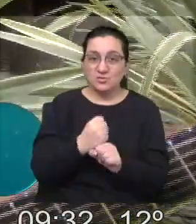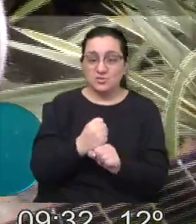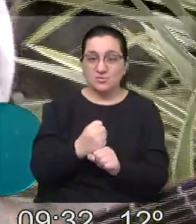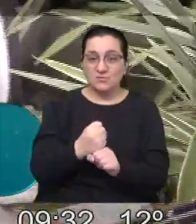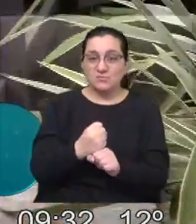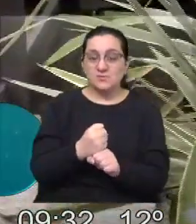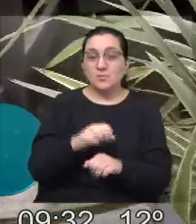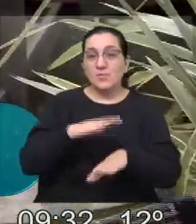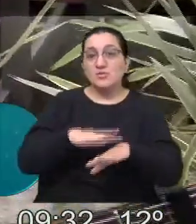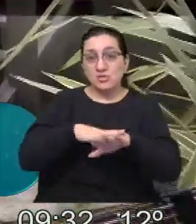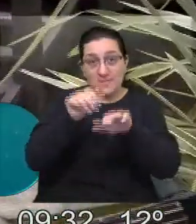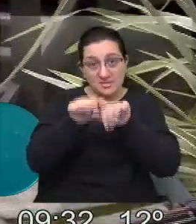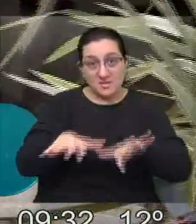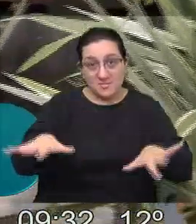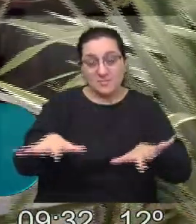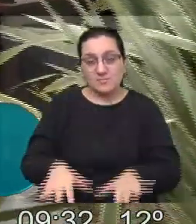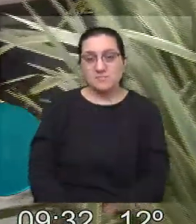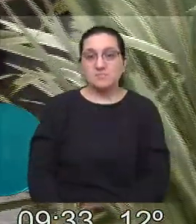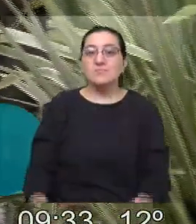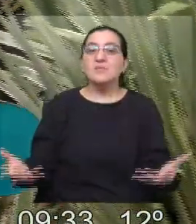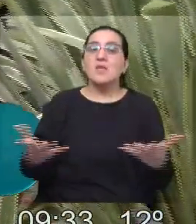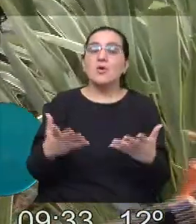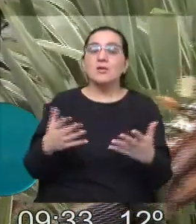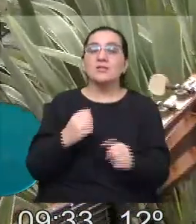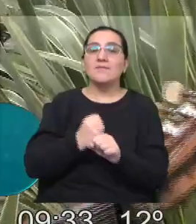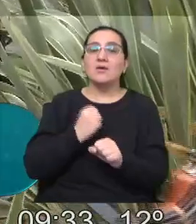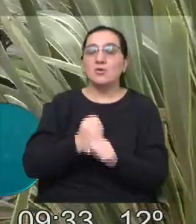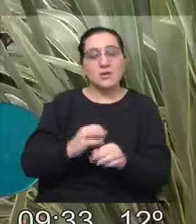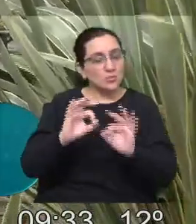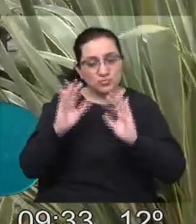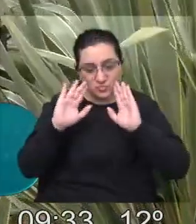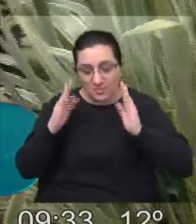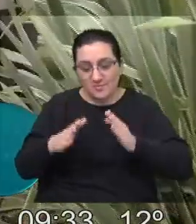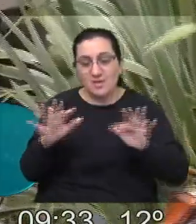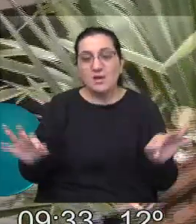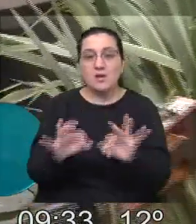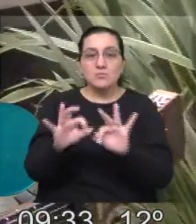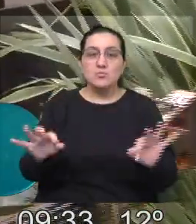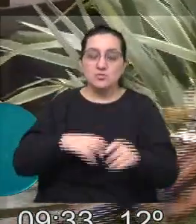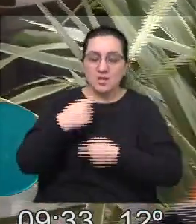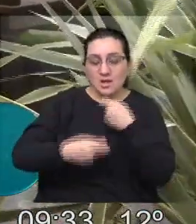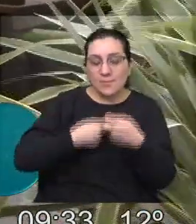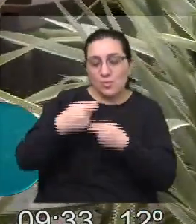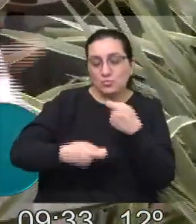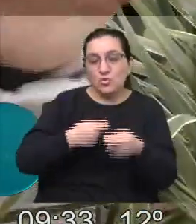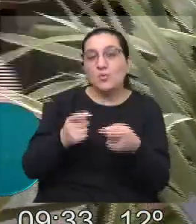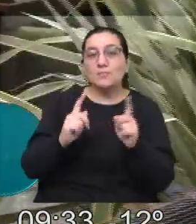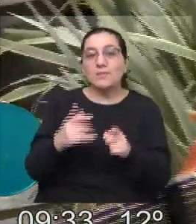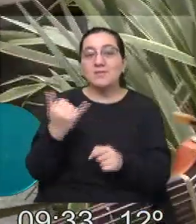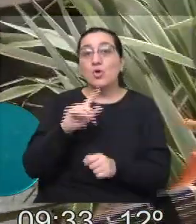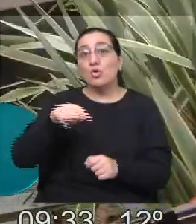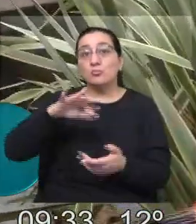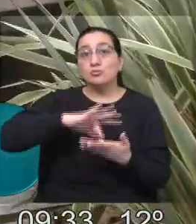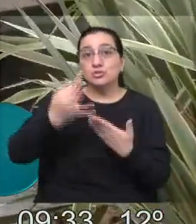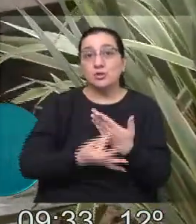la pandemia también. Y hoy en día me desempeño exclusivamente a la música. Música, la producción, también tengo otros